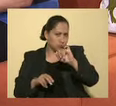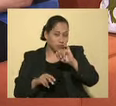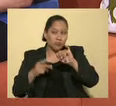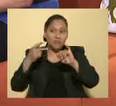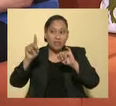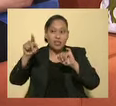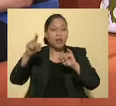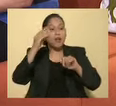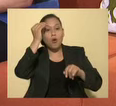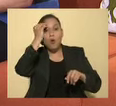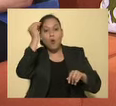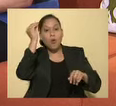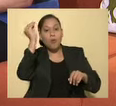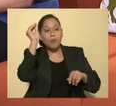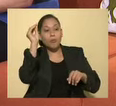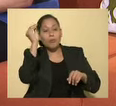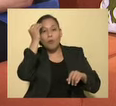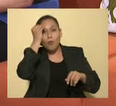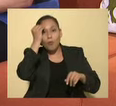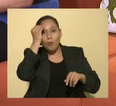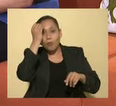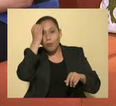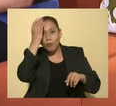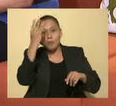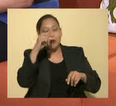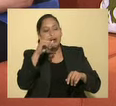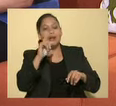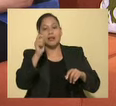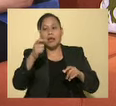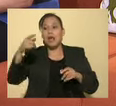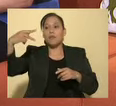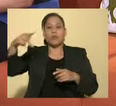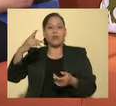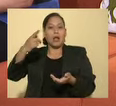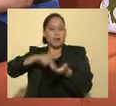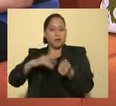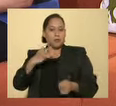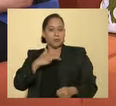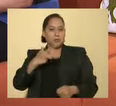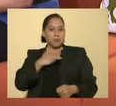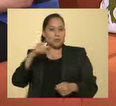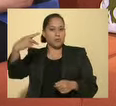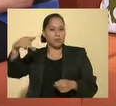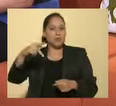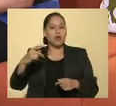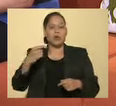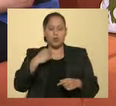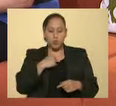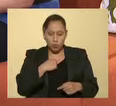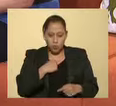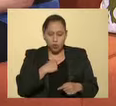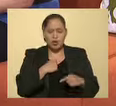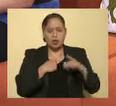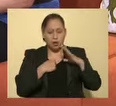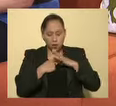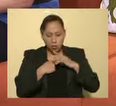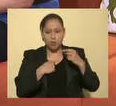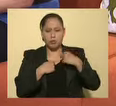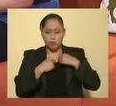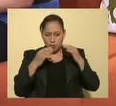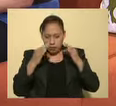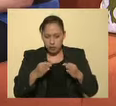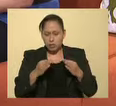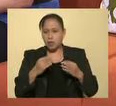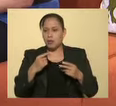está olvidándose completamente el ser y existir. El yo soy, yo existo,